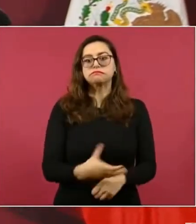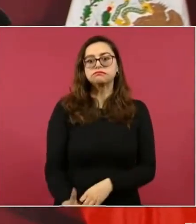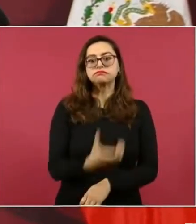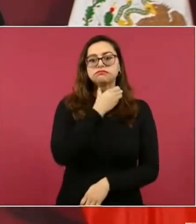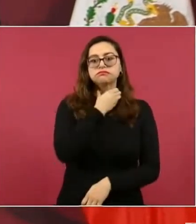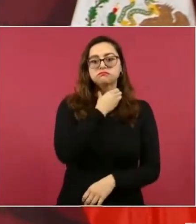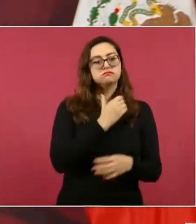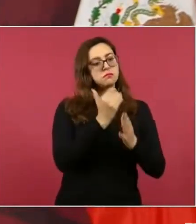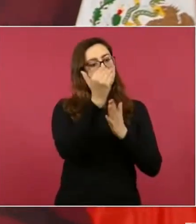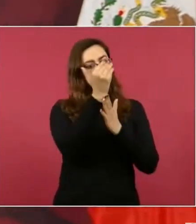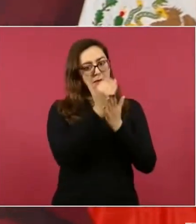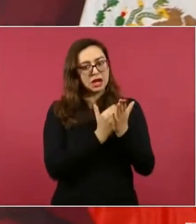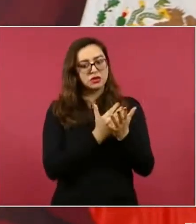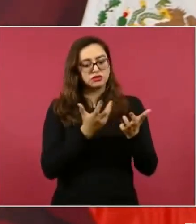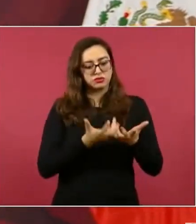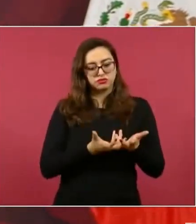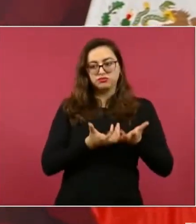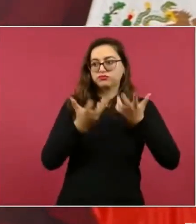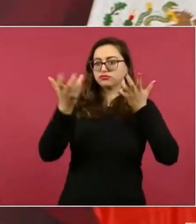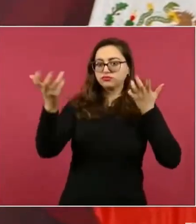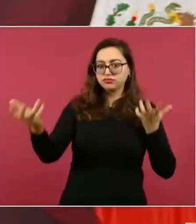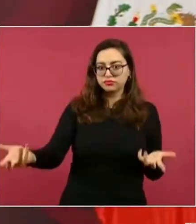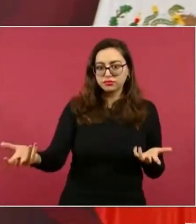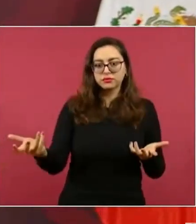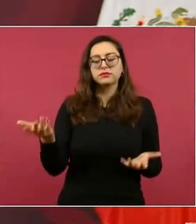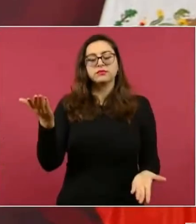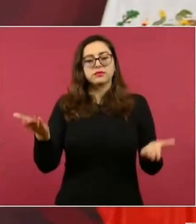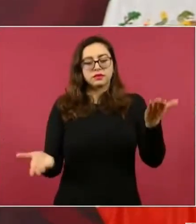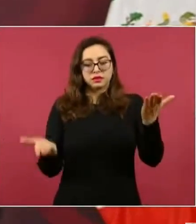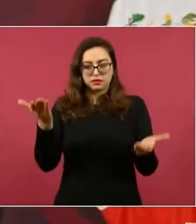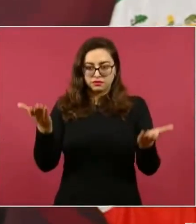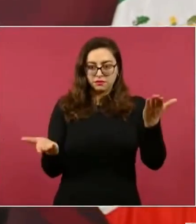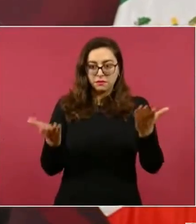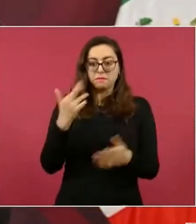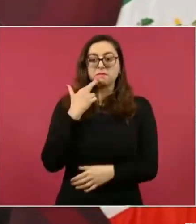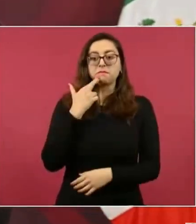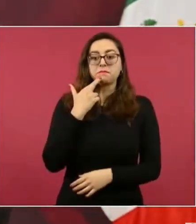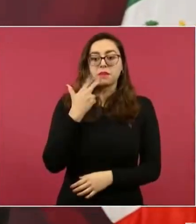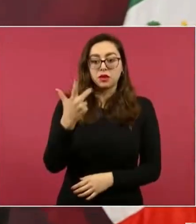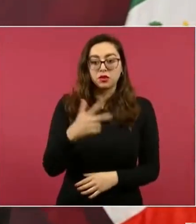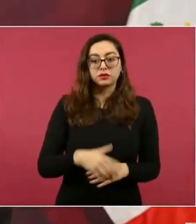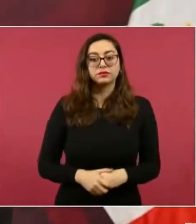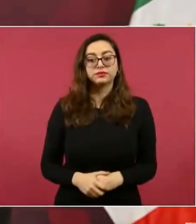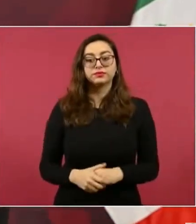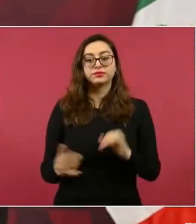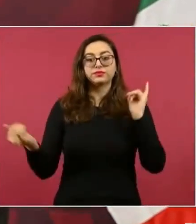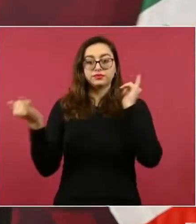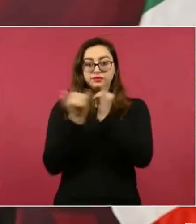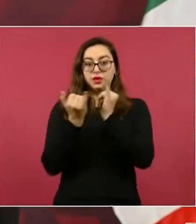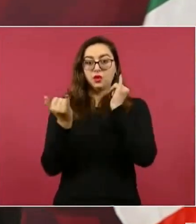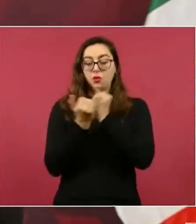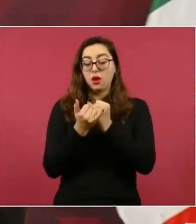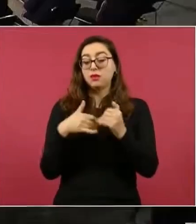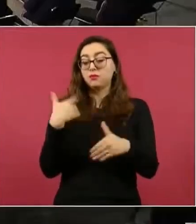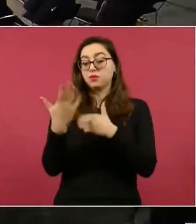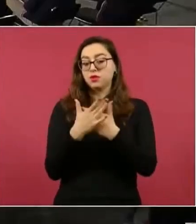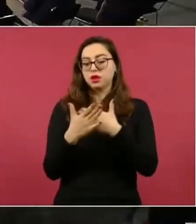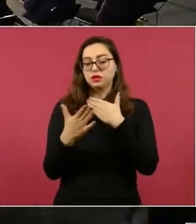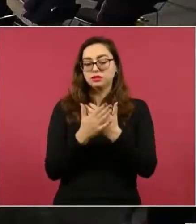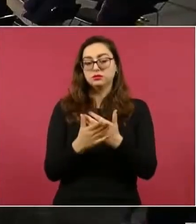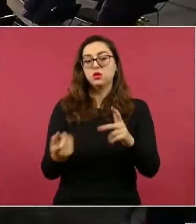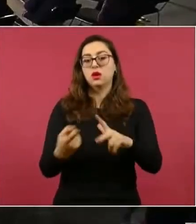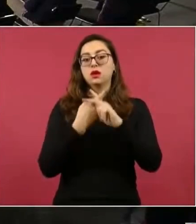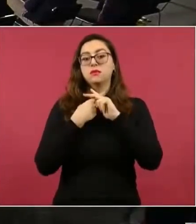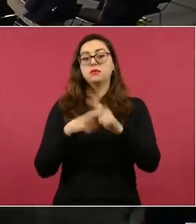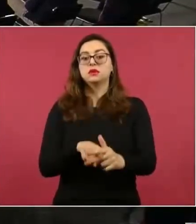y así vamos a continuar. Viene la creación de la nueva línea aérea mexicana